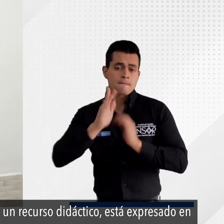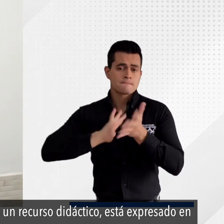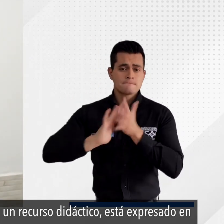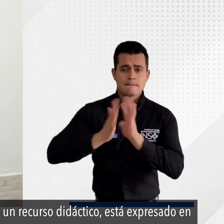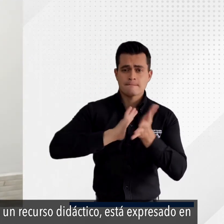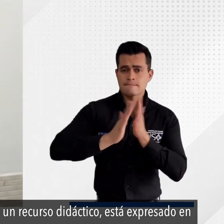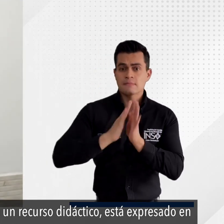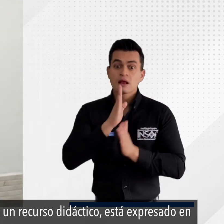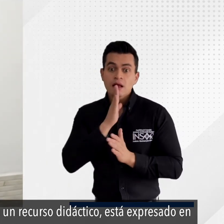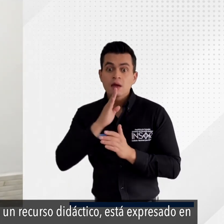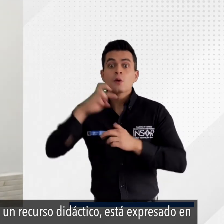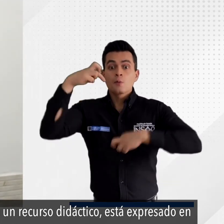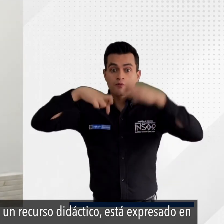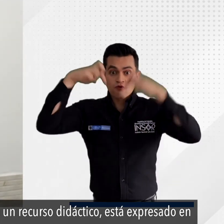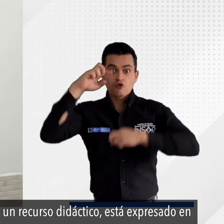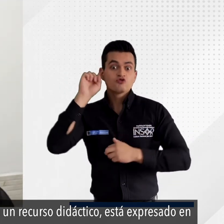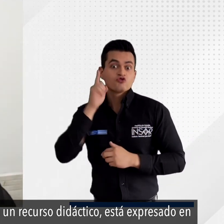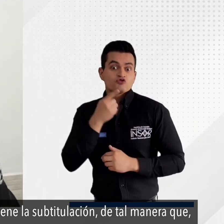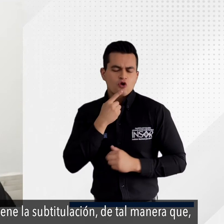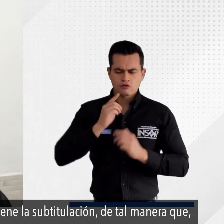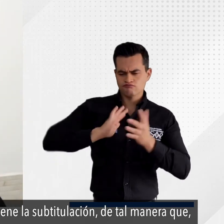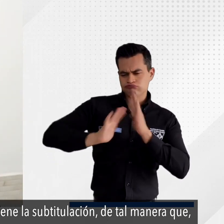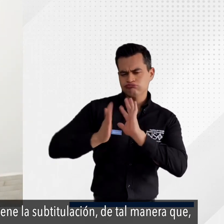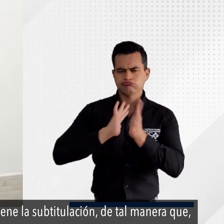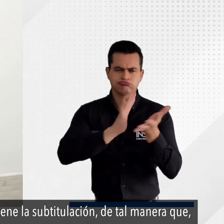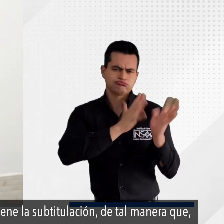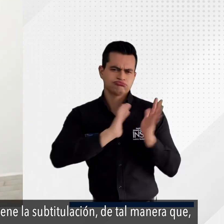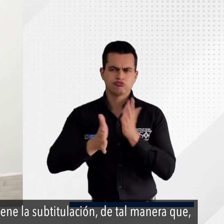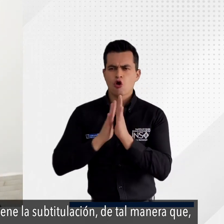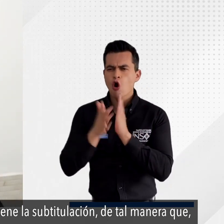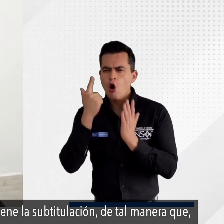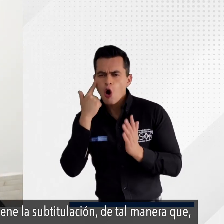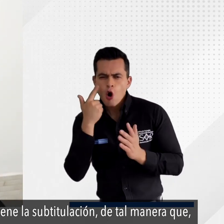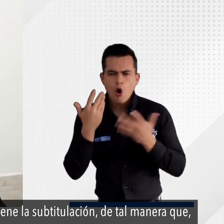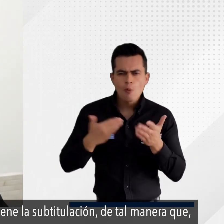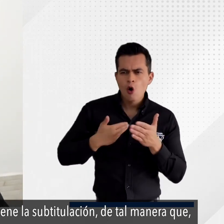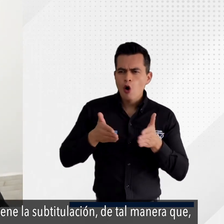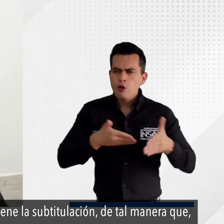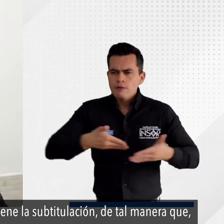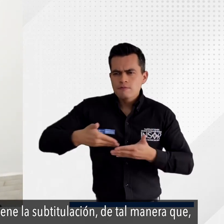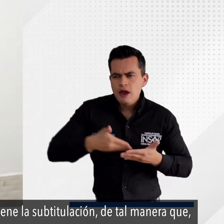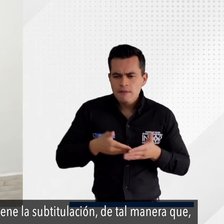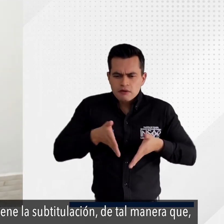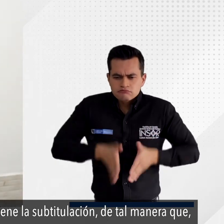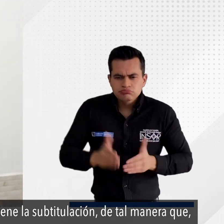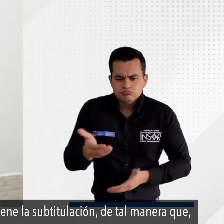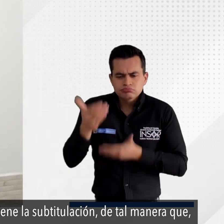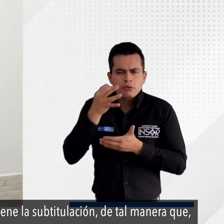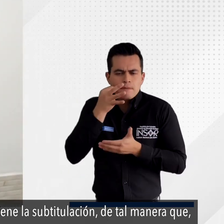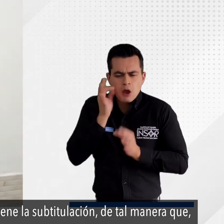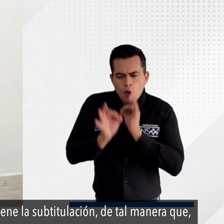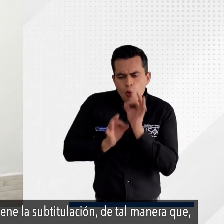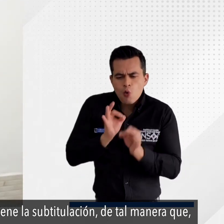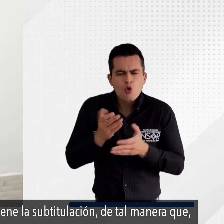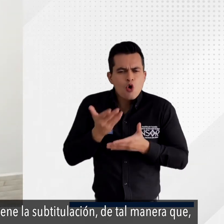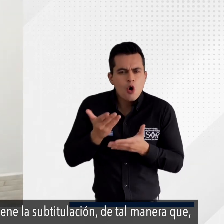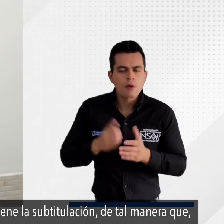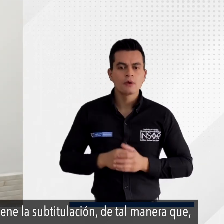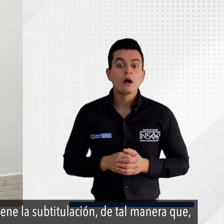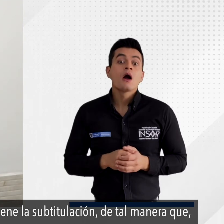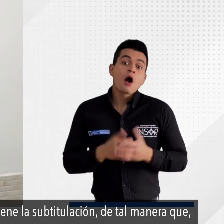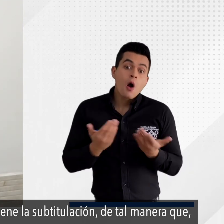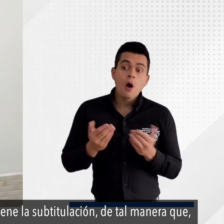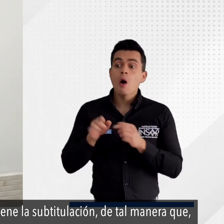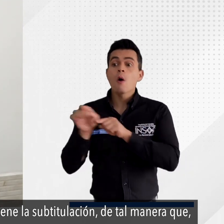sordos, y adicionalmente, para aquellos que manejan el castellano escrito, tiene la subtitulación, de